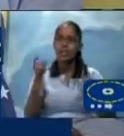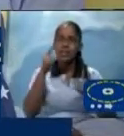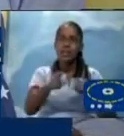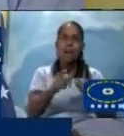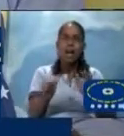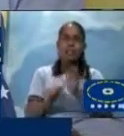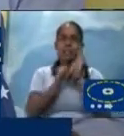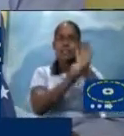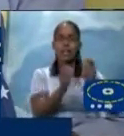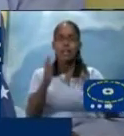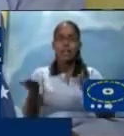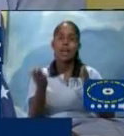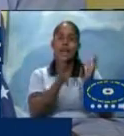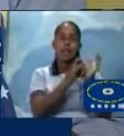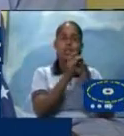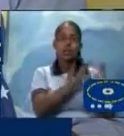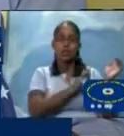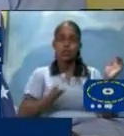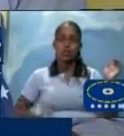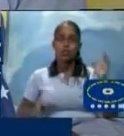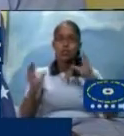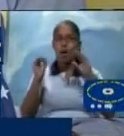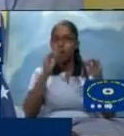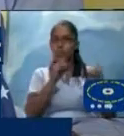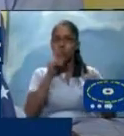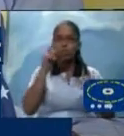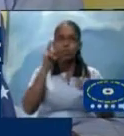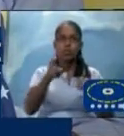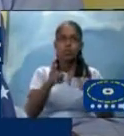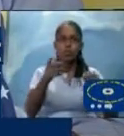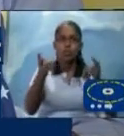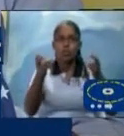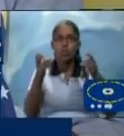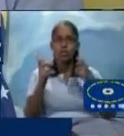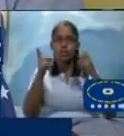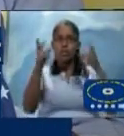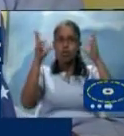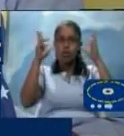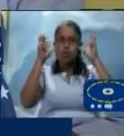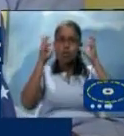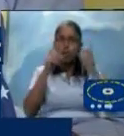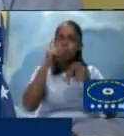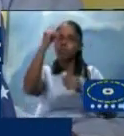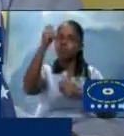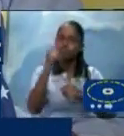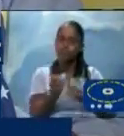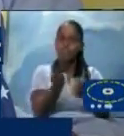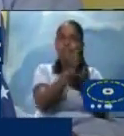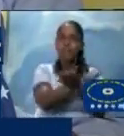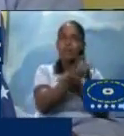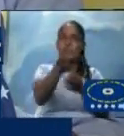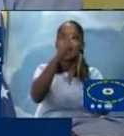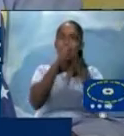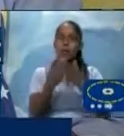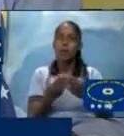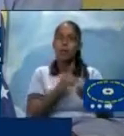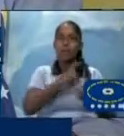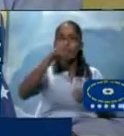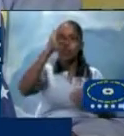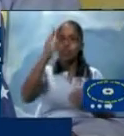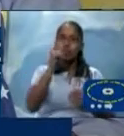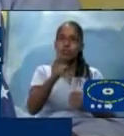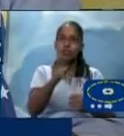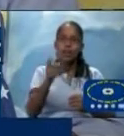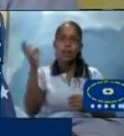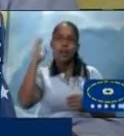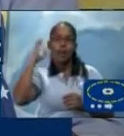las señales que Jesucristo habló. Usted recibe un Nuevo Testamento, ahí está la palabra. Usted sintoniza una radio